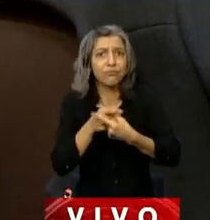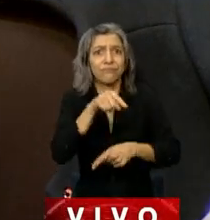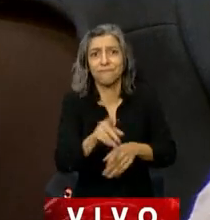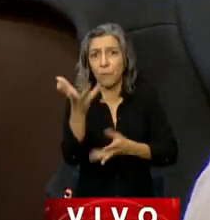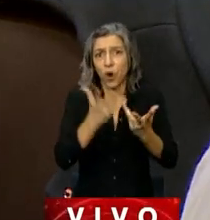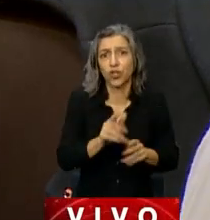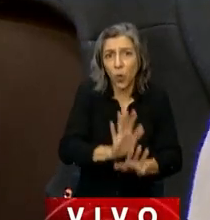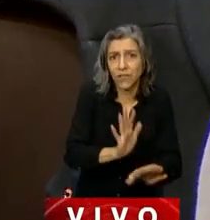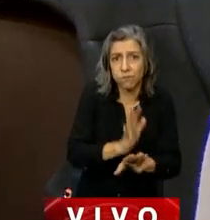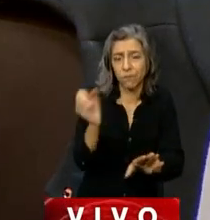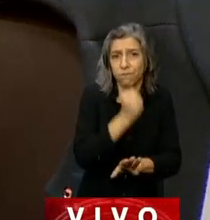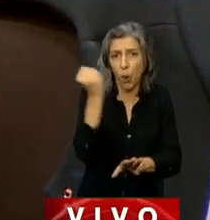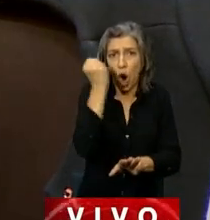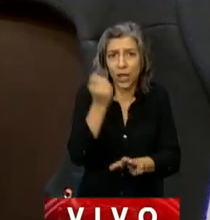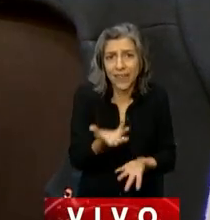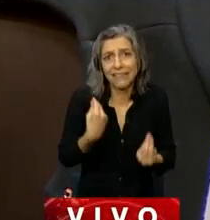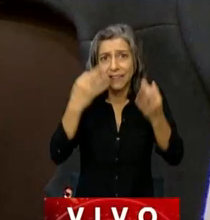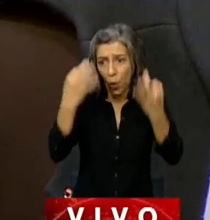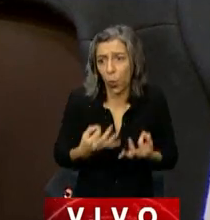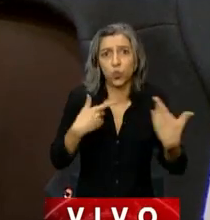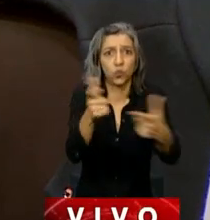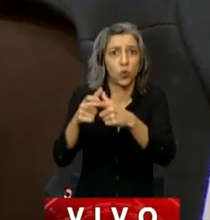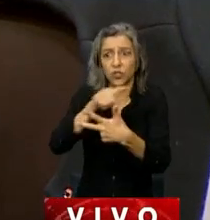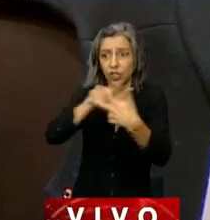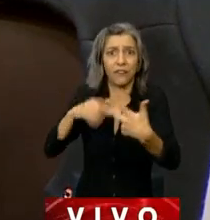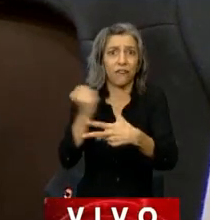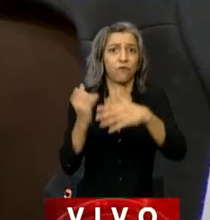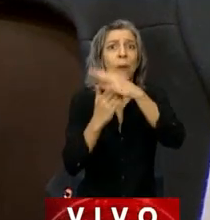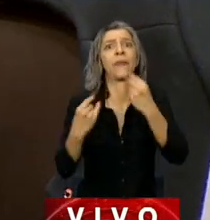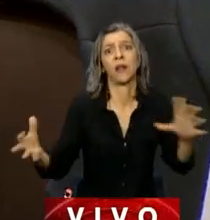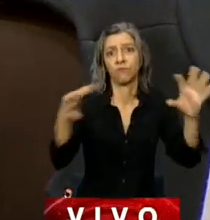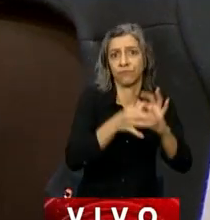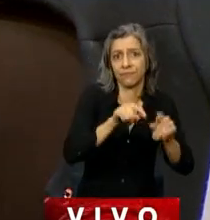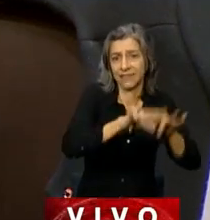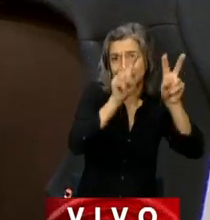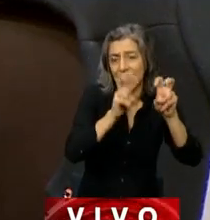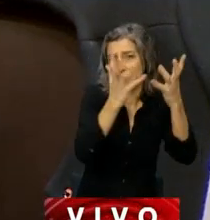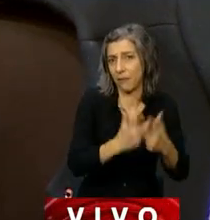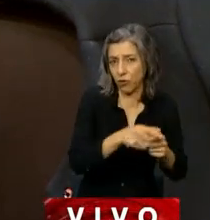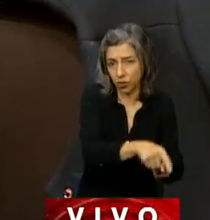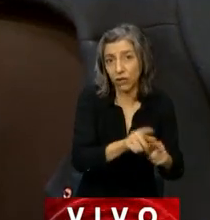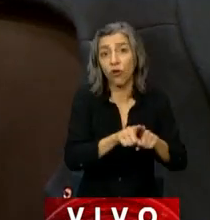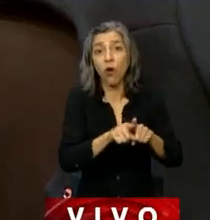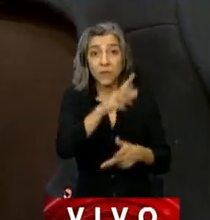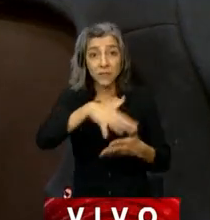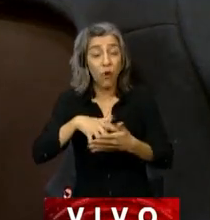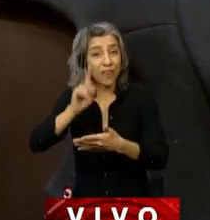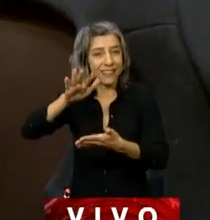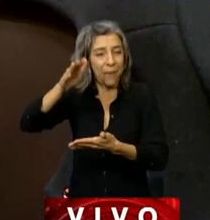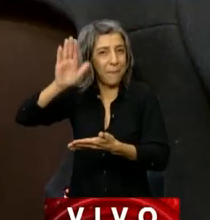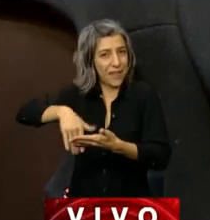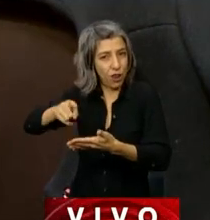estamos tratando a las comisiones que son competentes por su especificidad asimismo también como señalamos en el dictamen de minoría